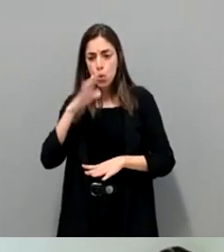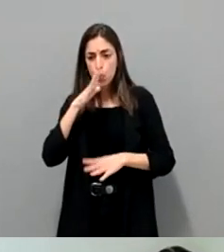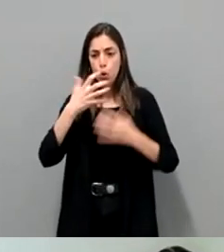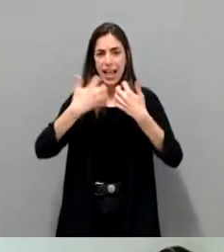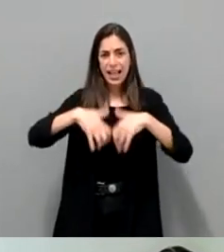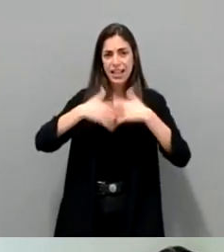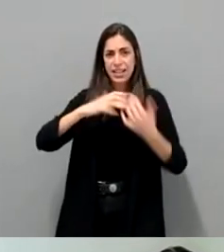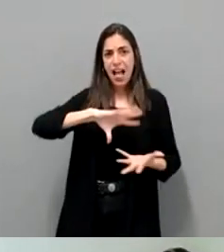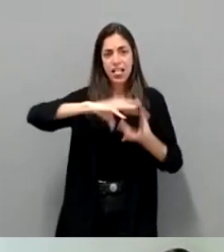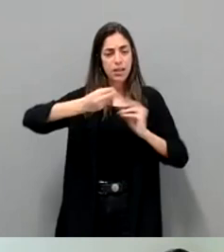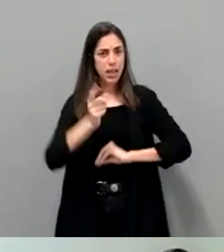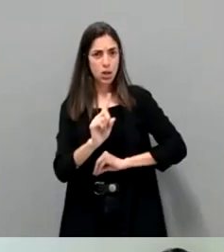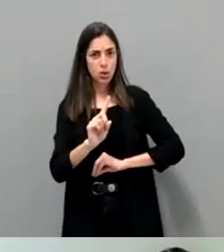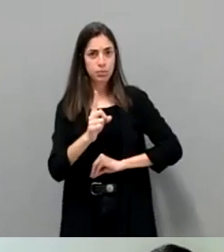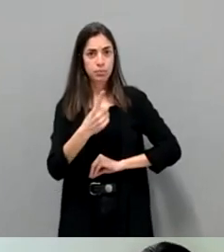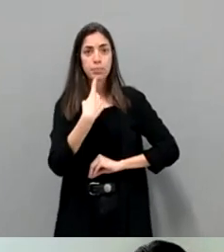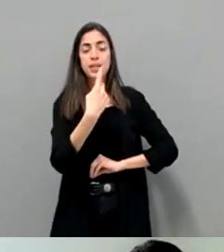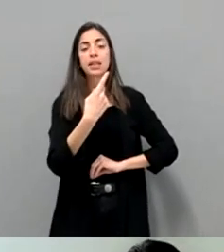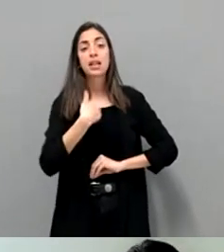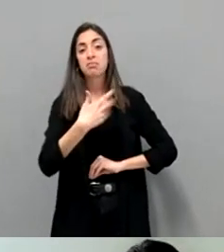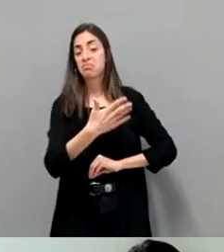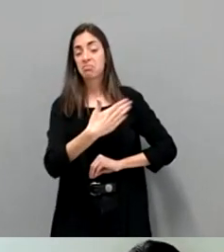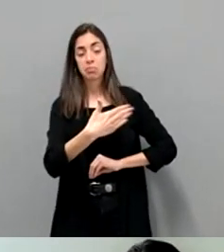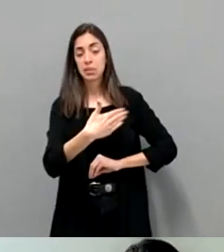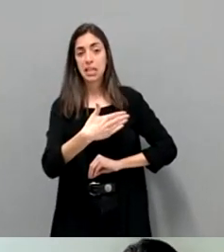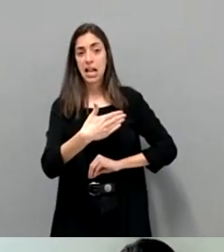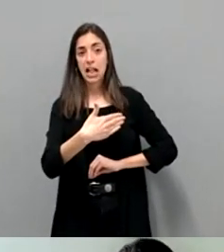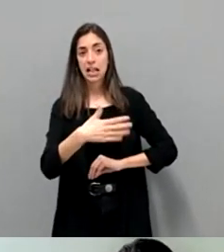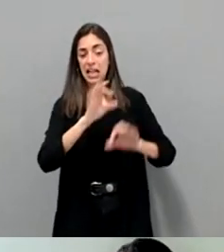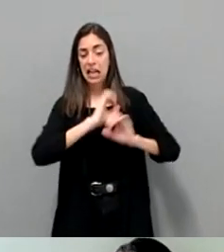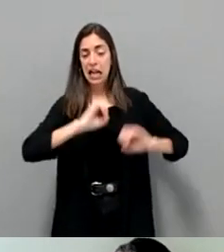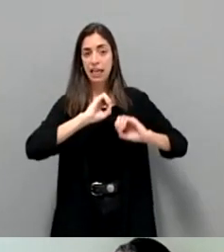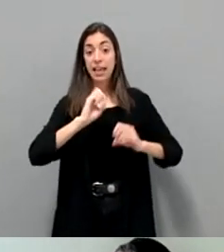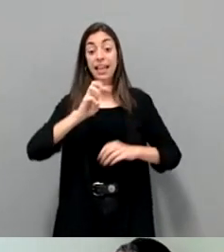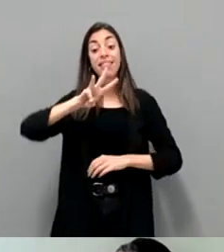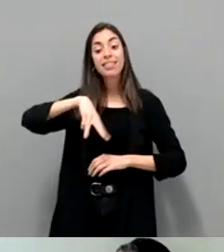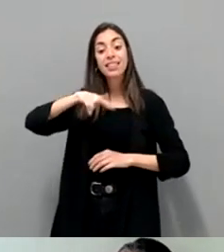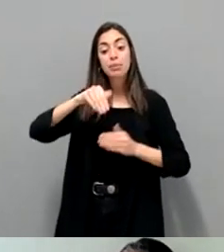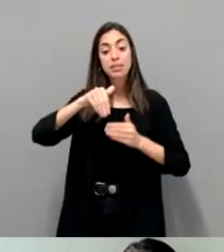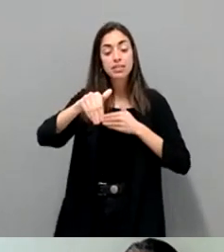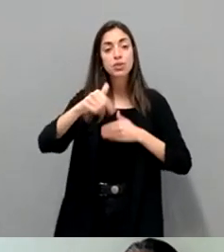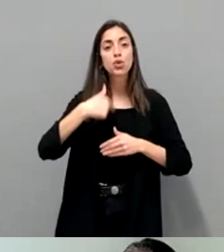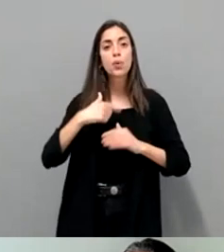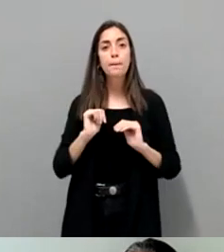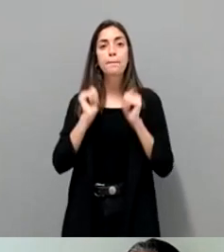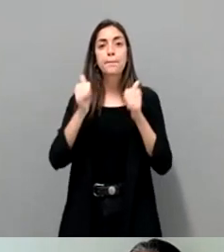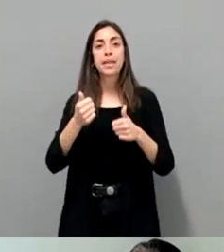adaptada, me dijeron que no tenía nada. A los 3 meses empecé a sangrar por un